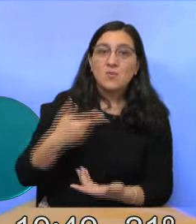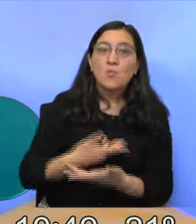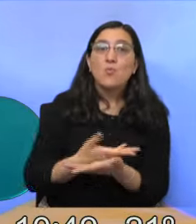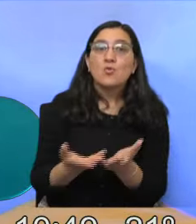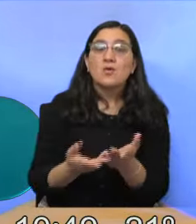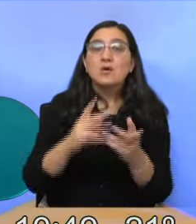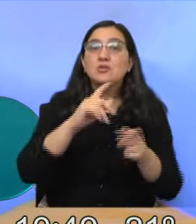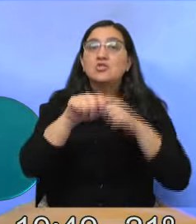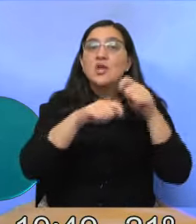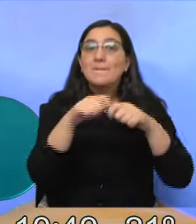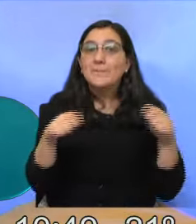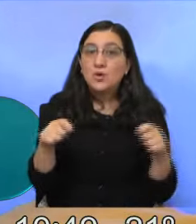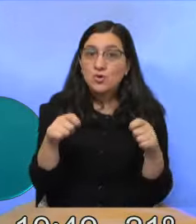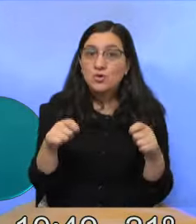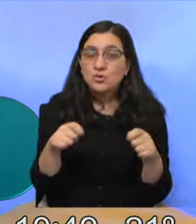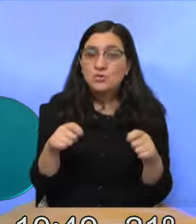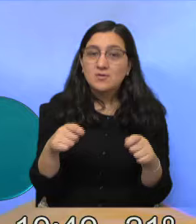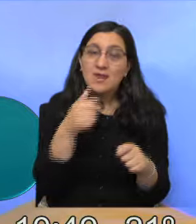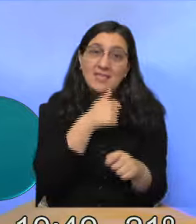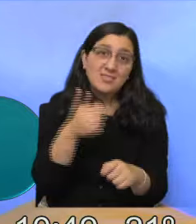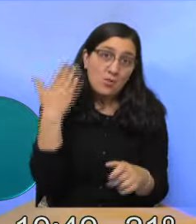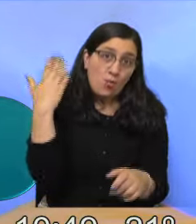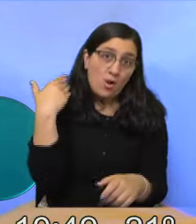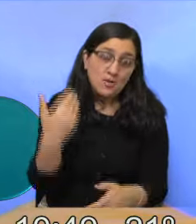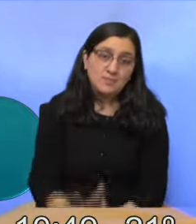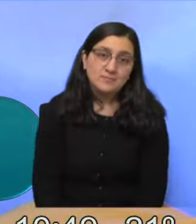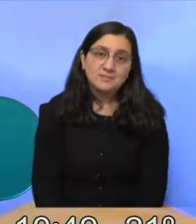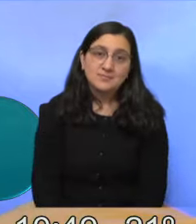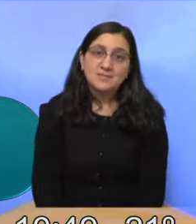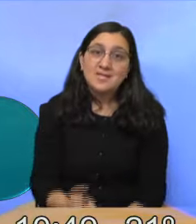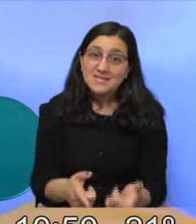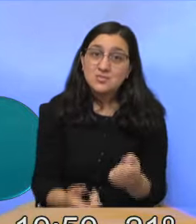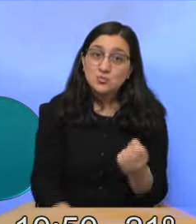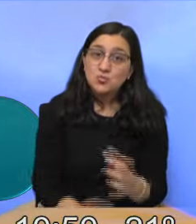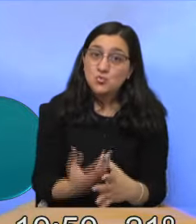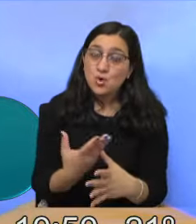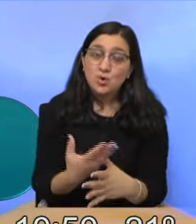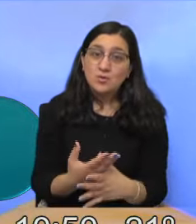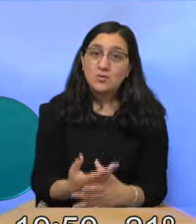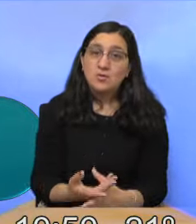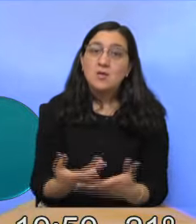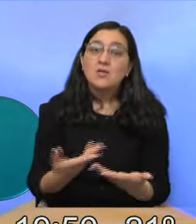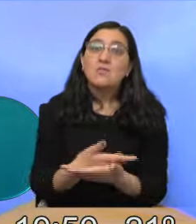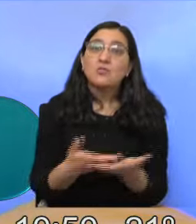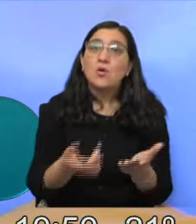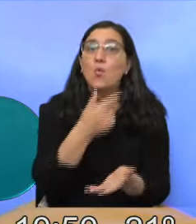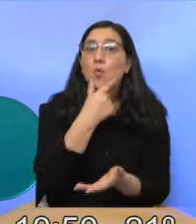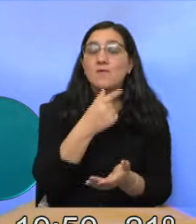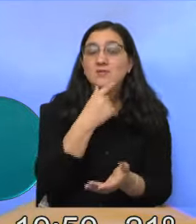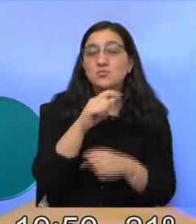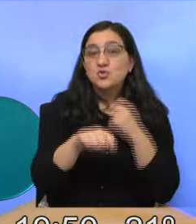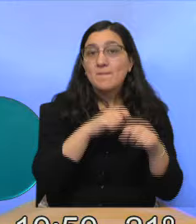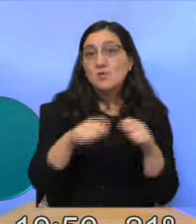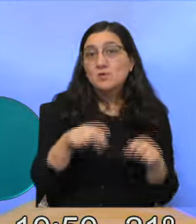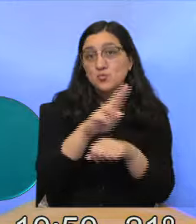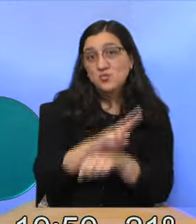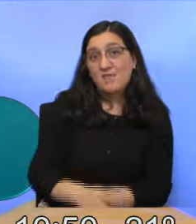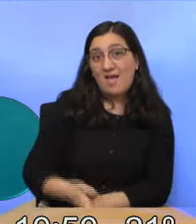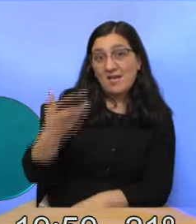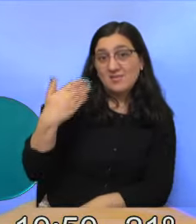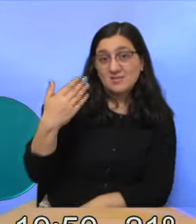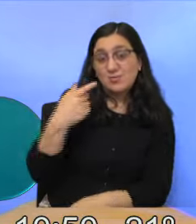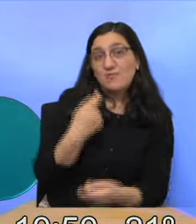un champion de una época pasada. Y así, o sea, surgió eso. Bueno, te mostraba un jueves un champion que se usaba antes,